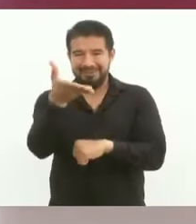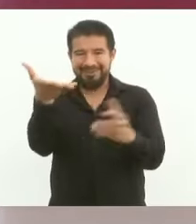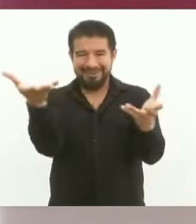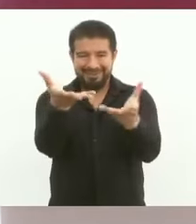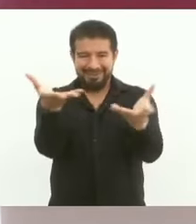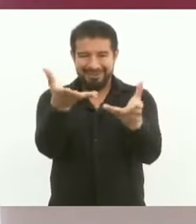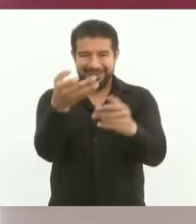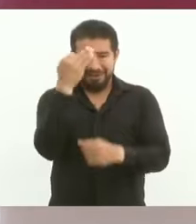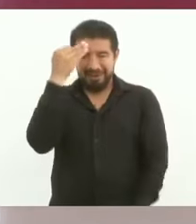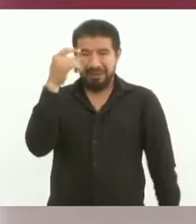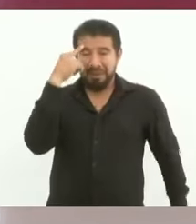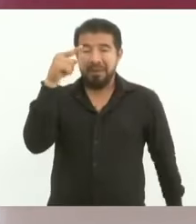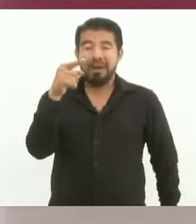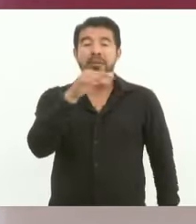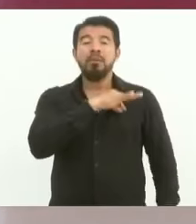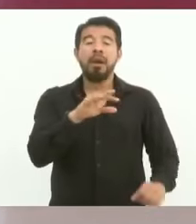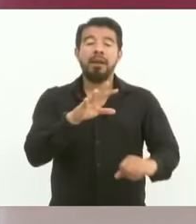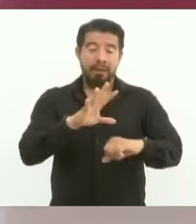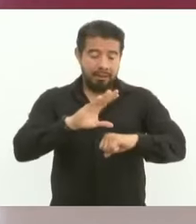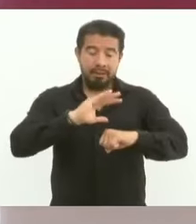para que terminen y